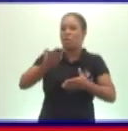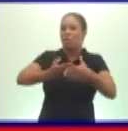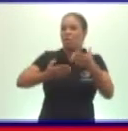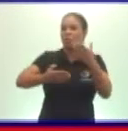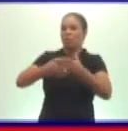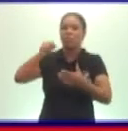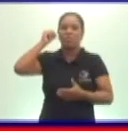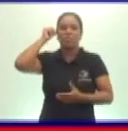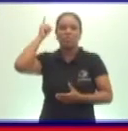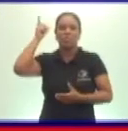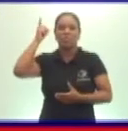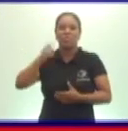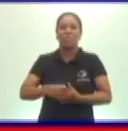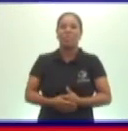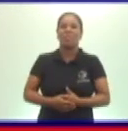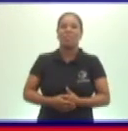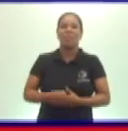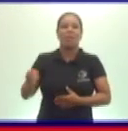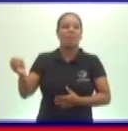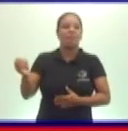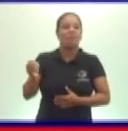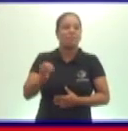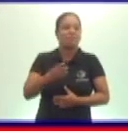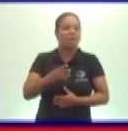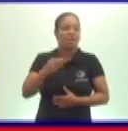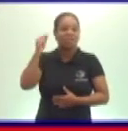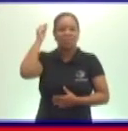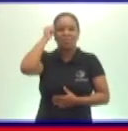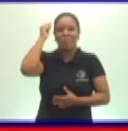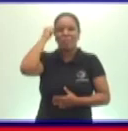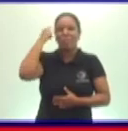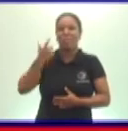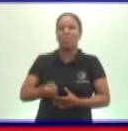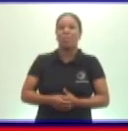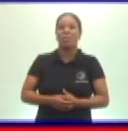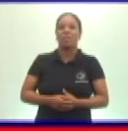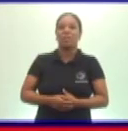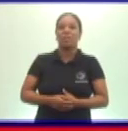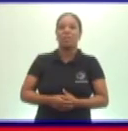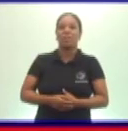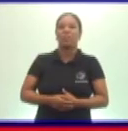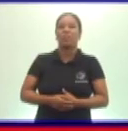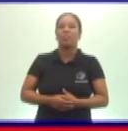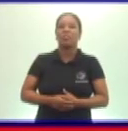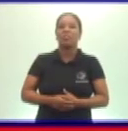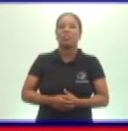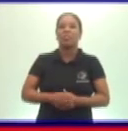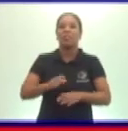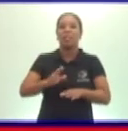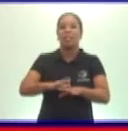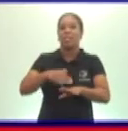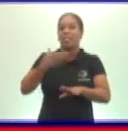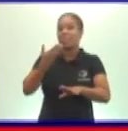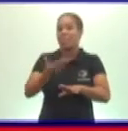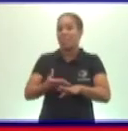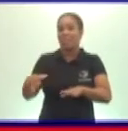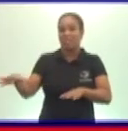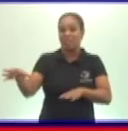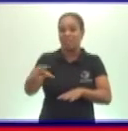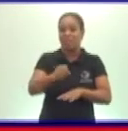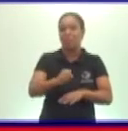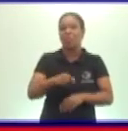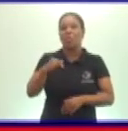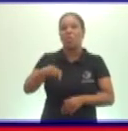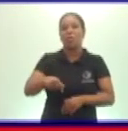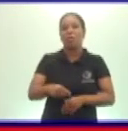construyendo ideologías. Falsa conciencia. Continúa diciendo el presidente, detrás de todo esto. Por lo tanto,